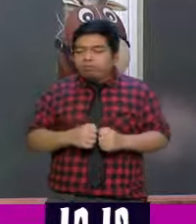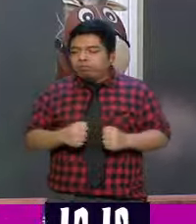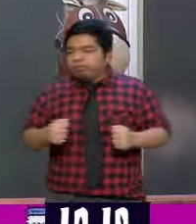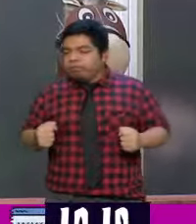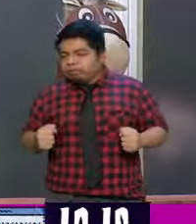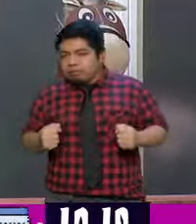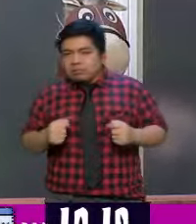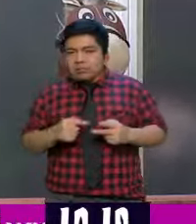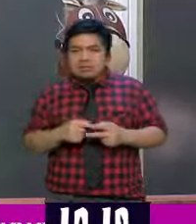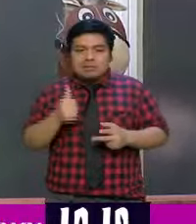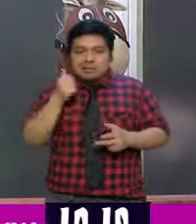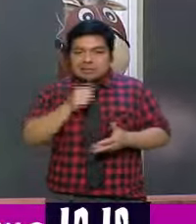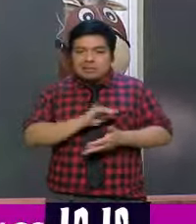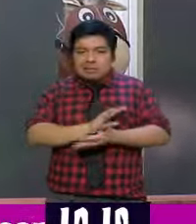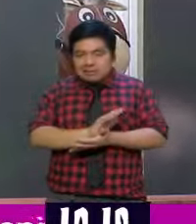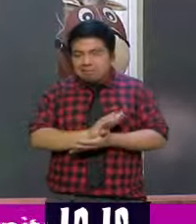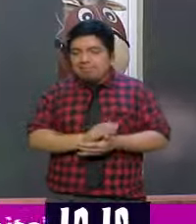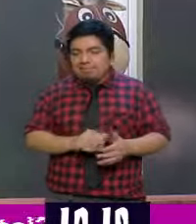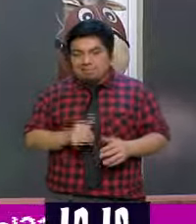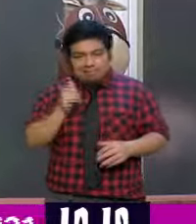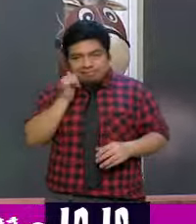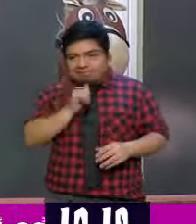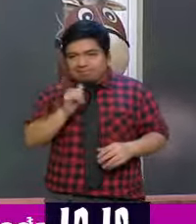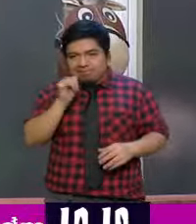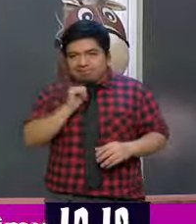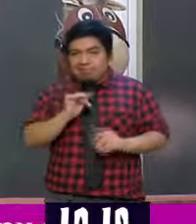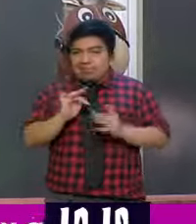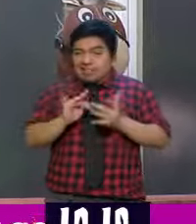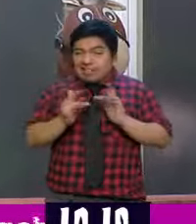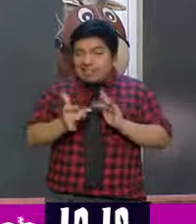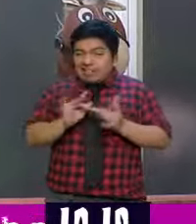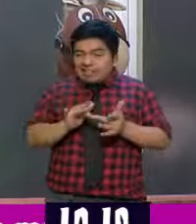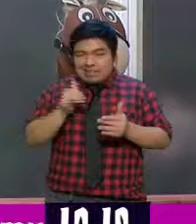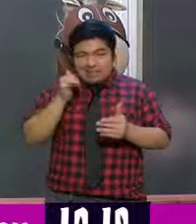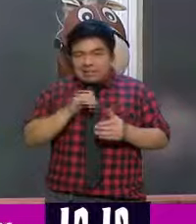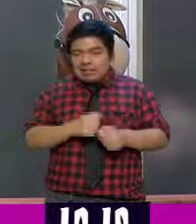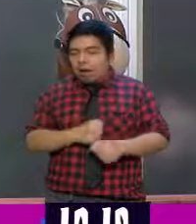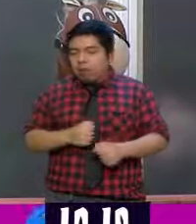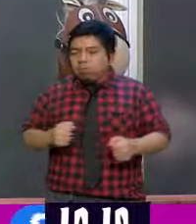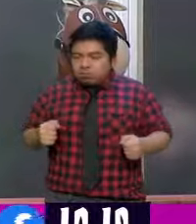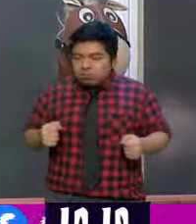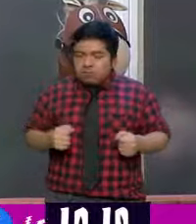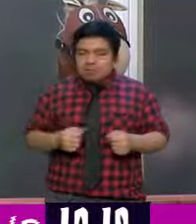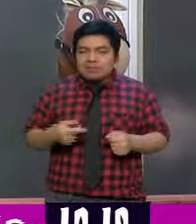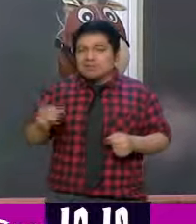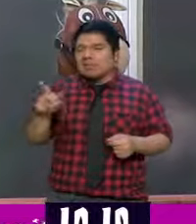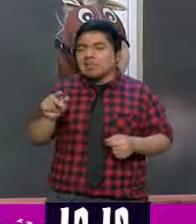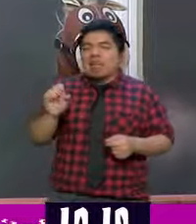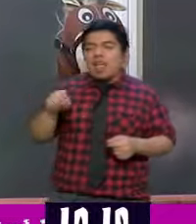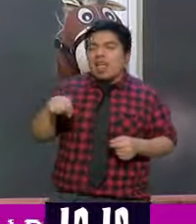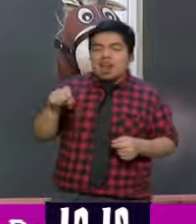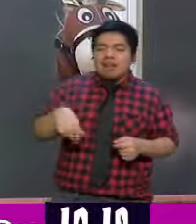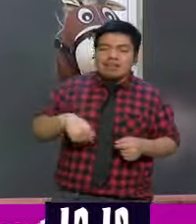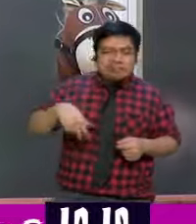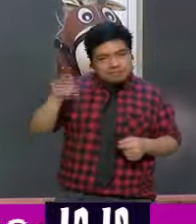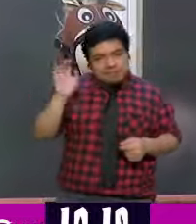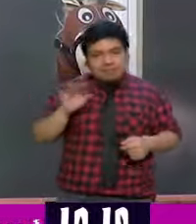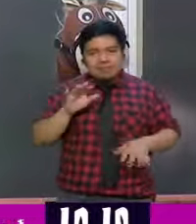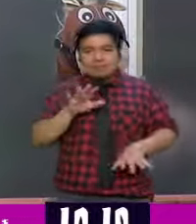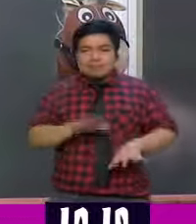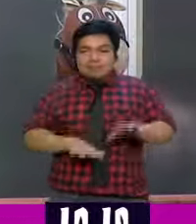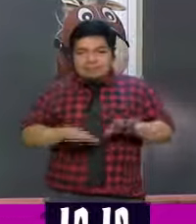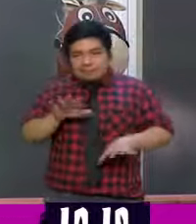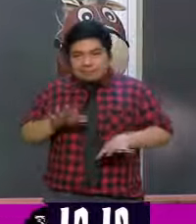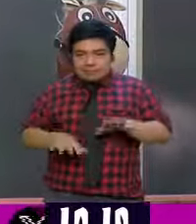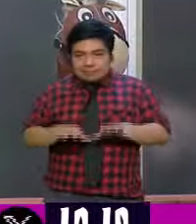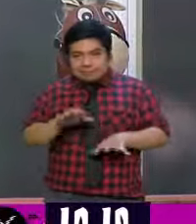por la gordofobia. Ay, ¿a poco te sí, algo? Sí, mucho. ¿Qué van a saber? Pero lo bloqueas. O lo A veces